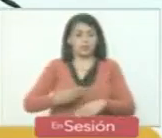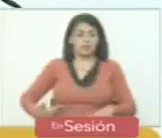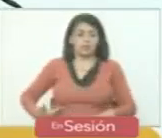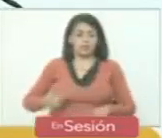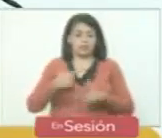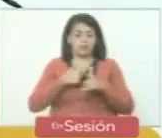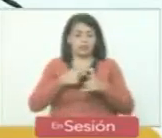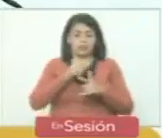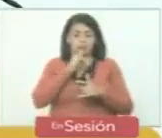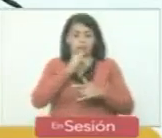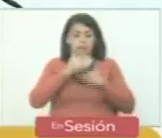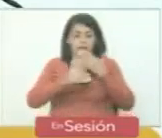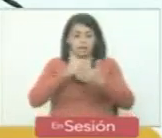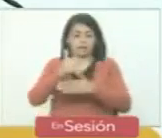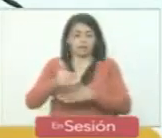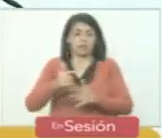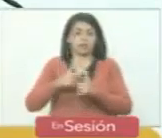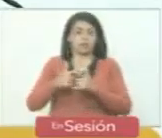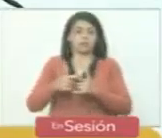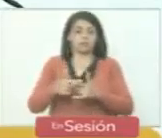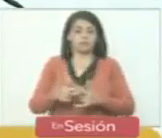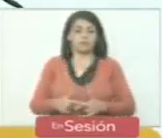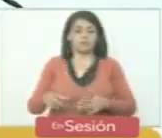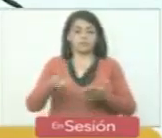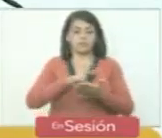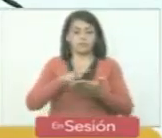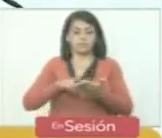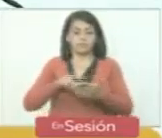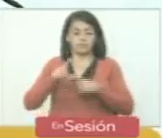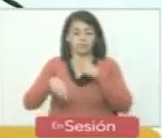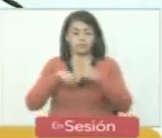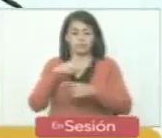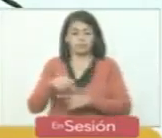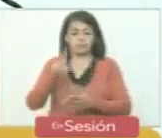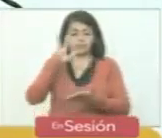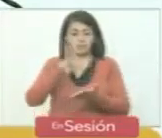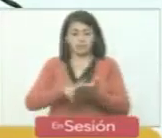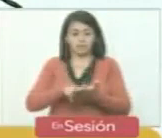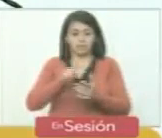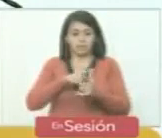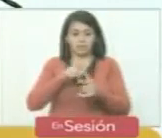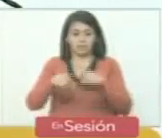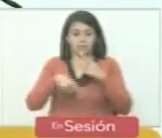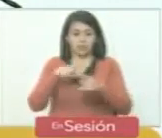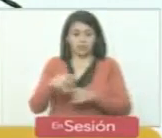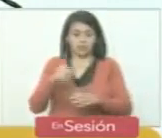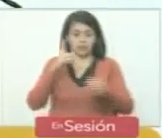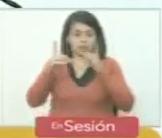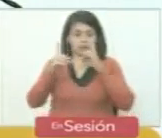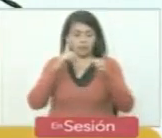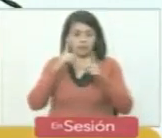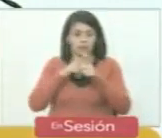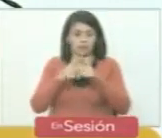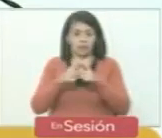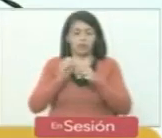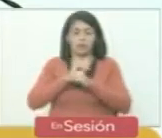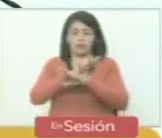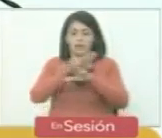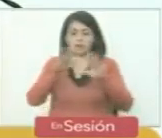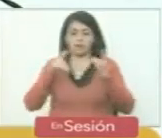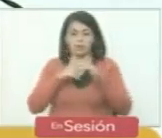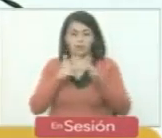que con su anuencia daré lectura para que sea aprobado, debatido,